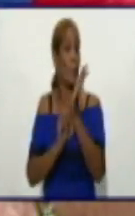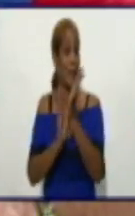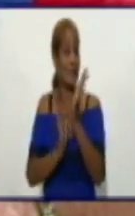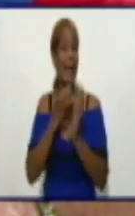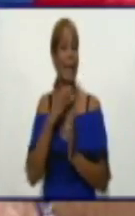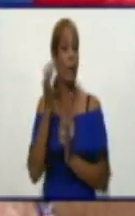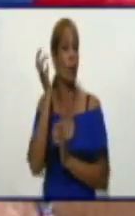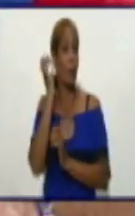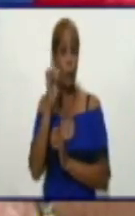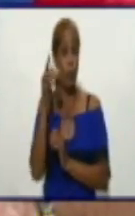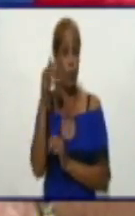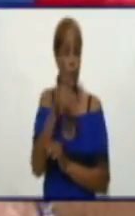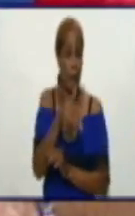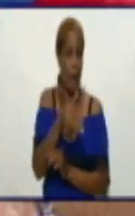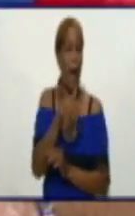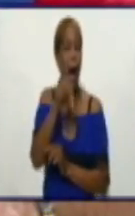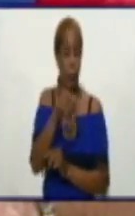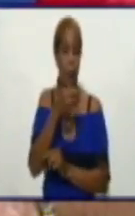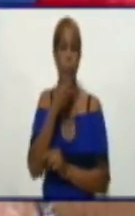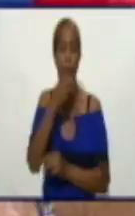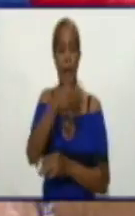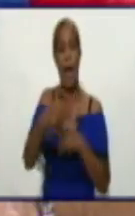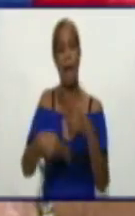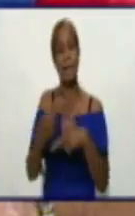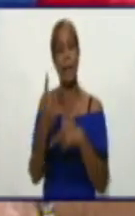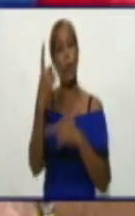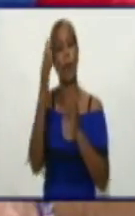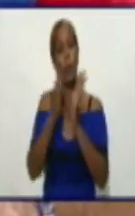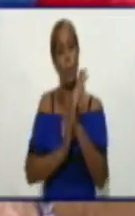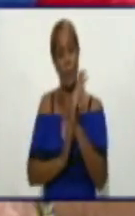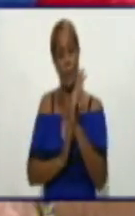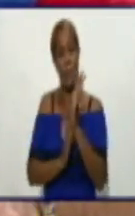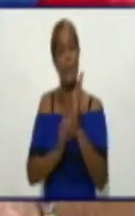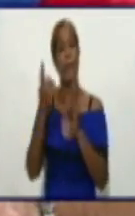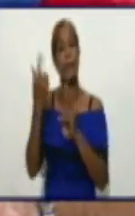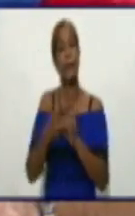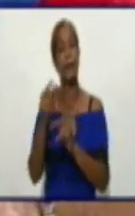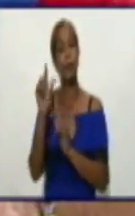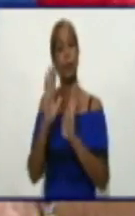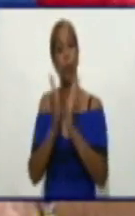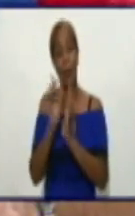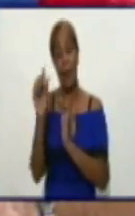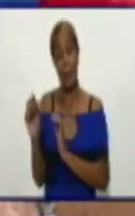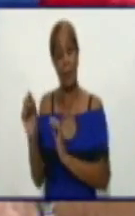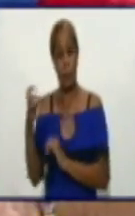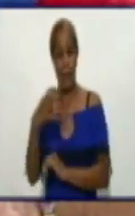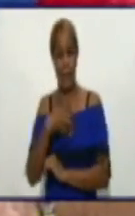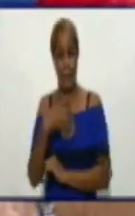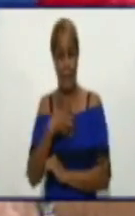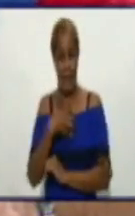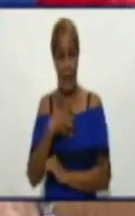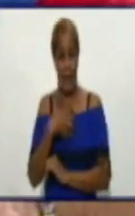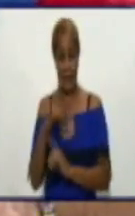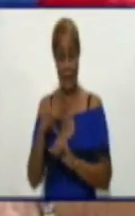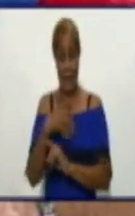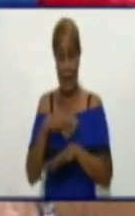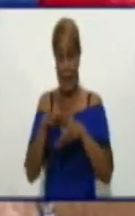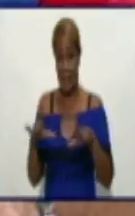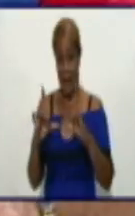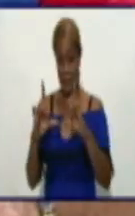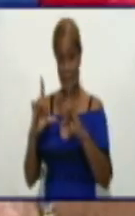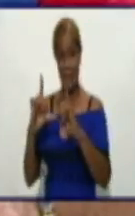también la resolución 200, aquellas personas que posean medios de transporte ya legalizados, es decir, que tengan chapas, y que